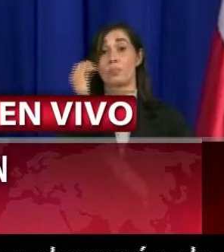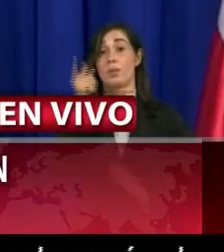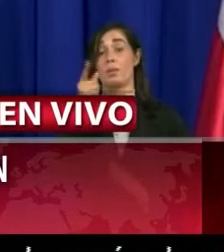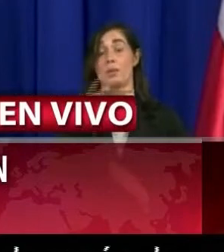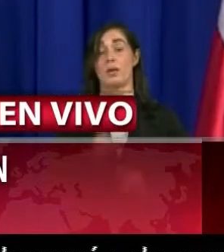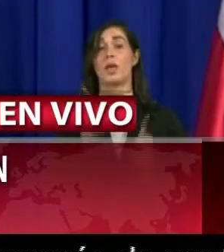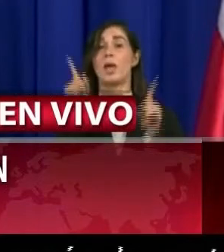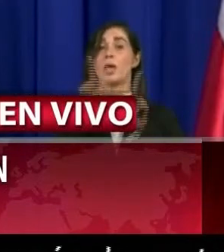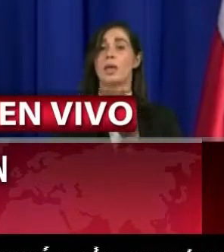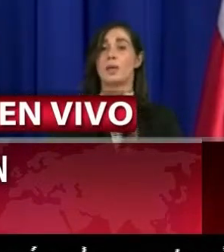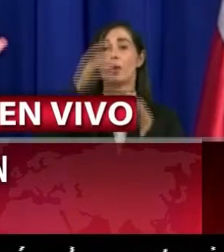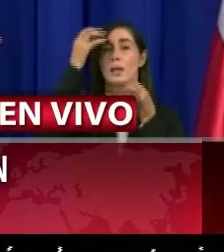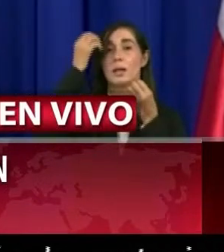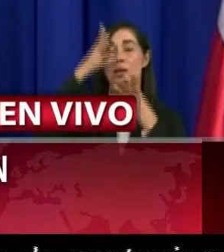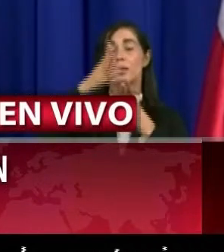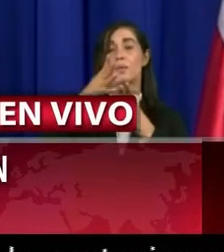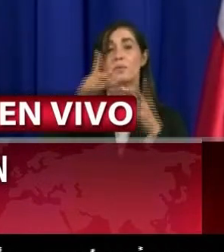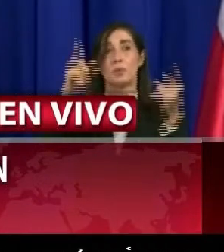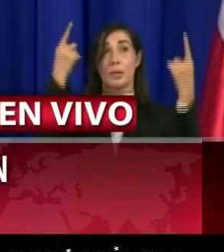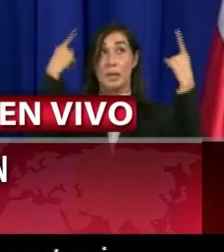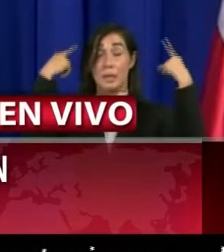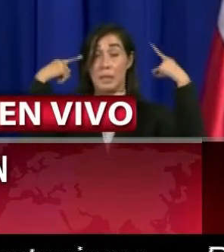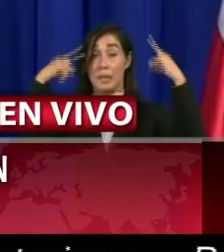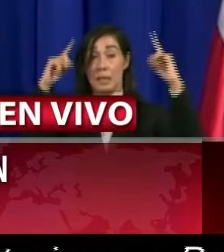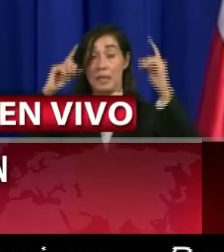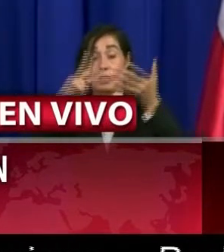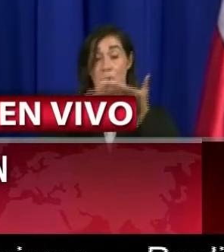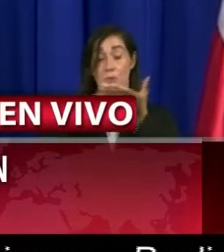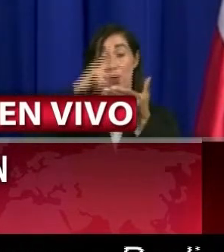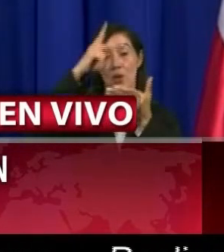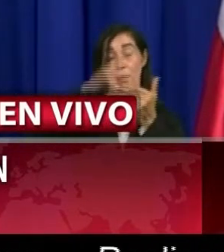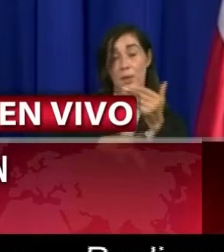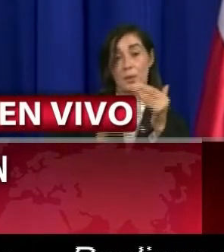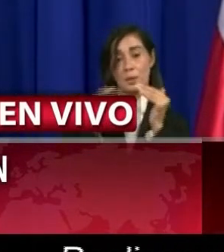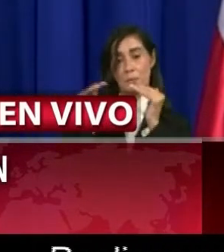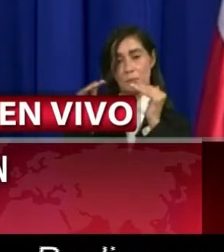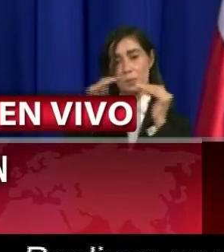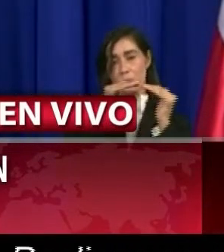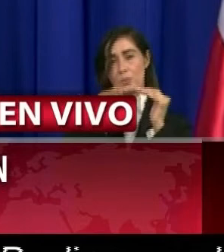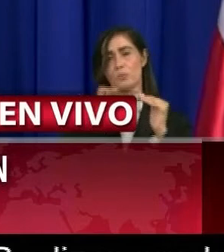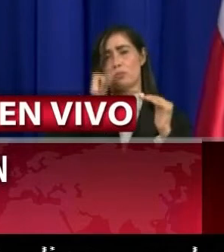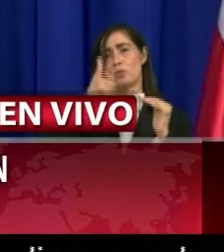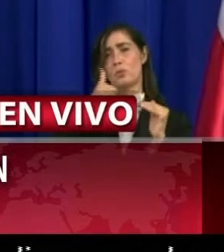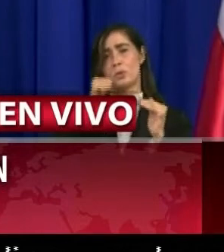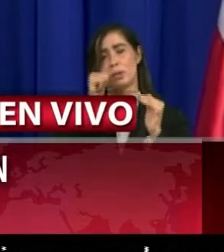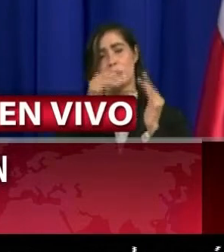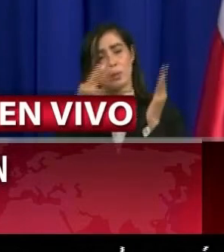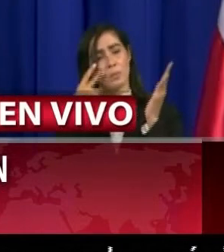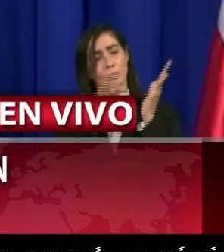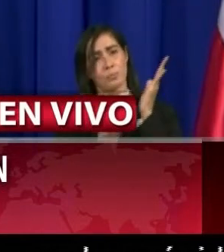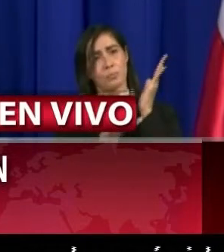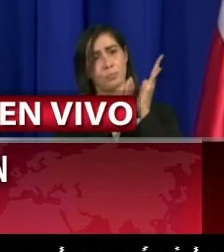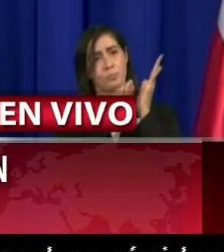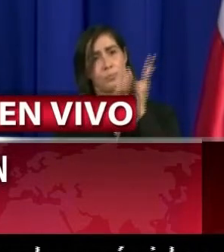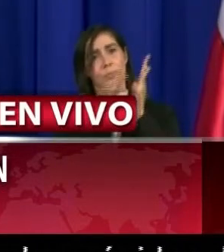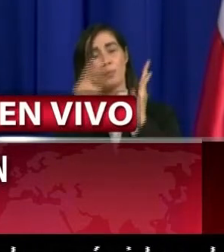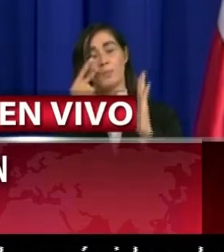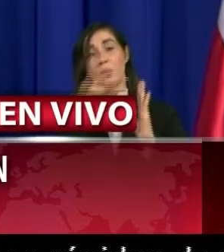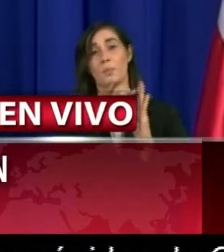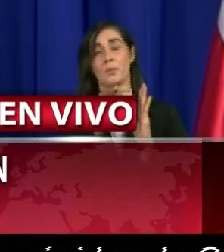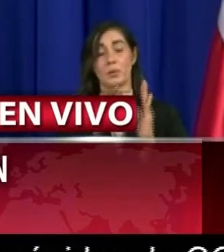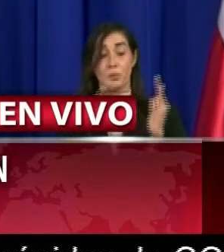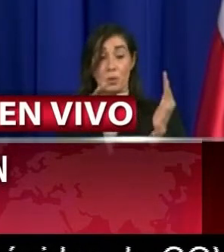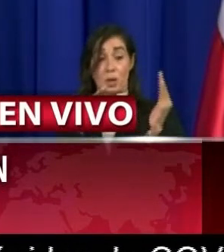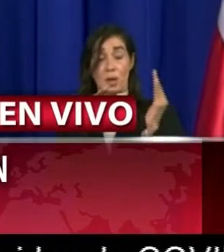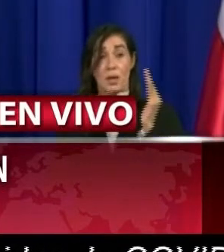Asimismo, les informo que el éxito del programa lo estamos midiendo diariamente. ¿Cómo lo hacemos? A